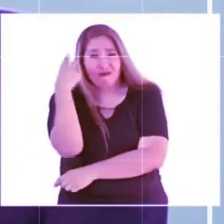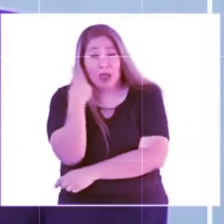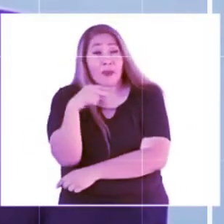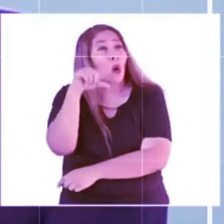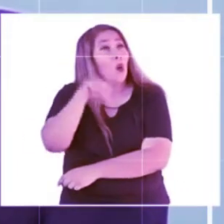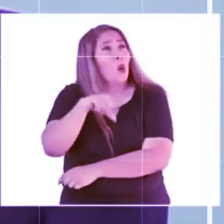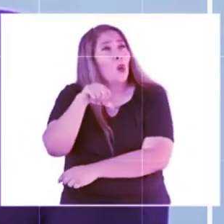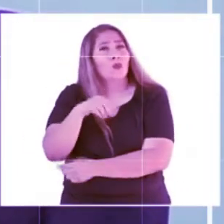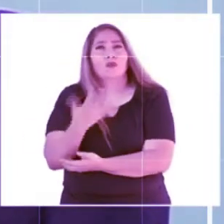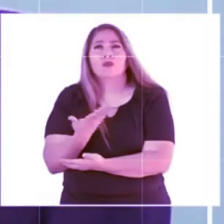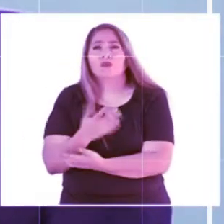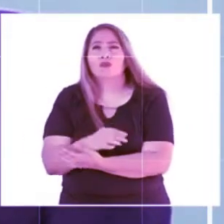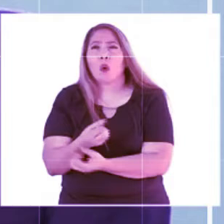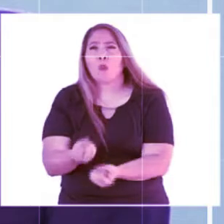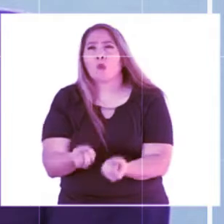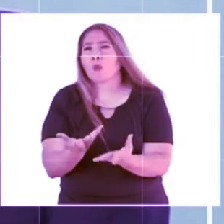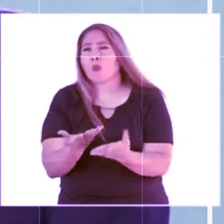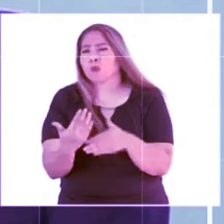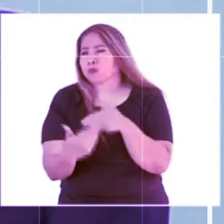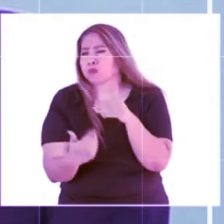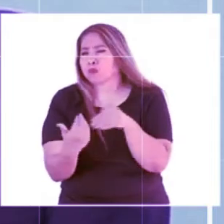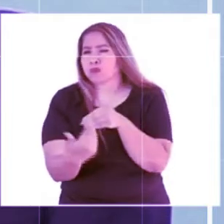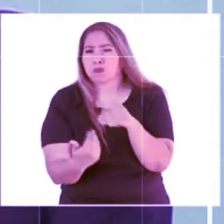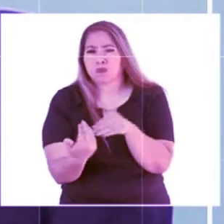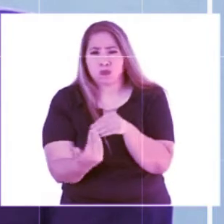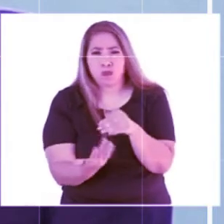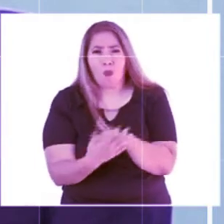hoy hemos avanzado